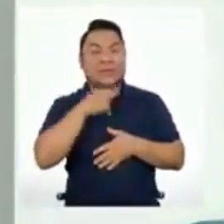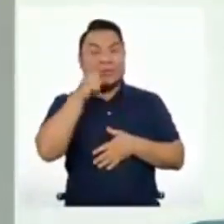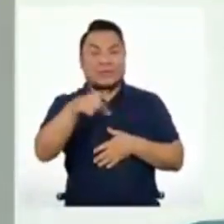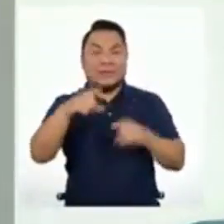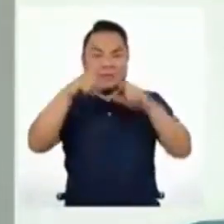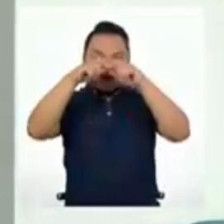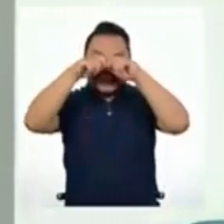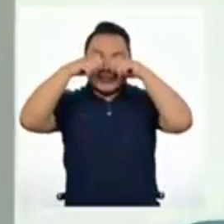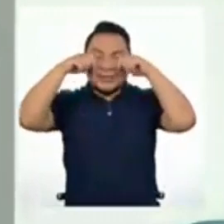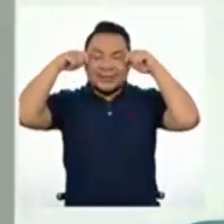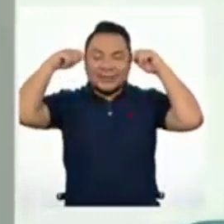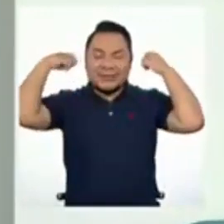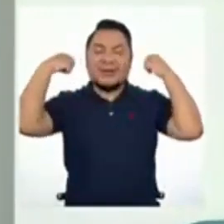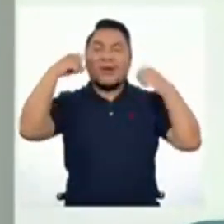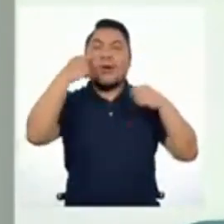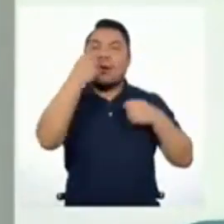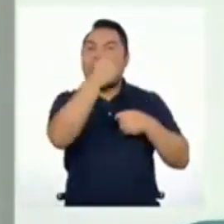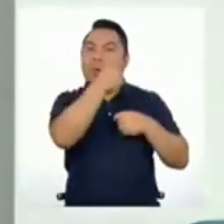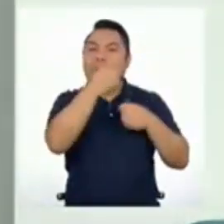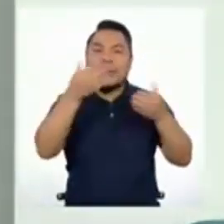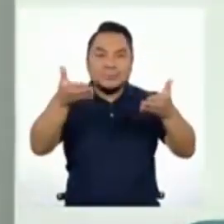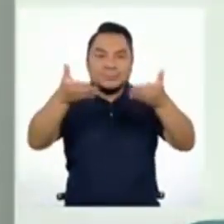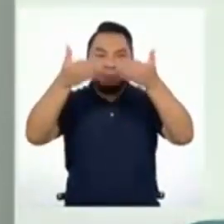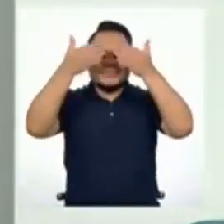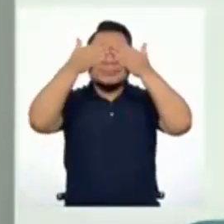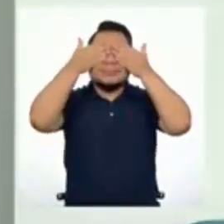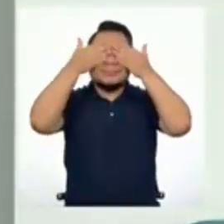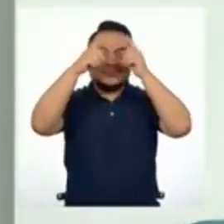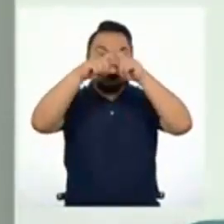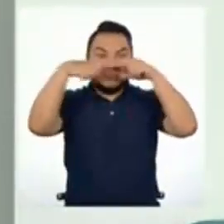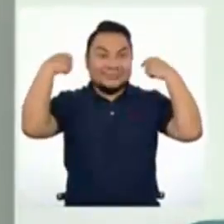pañuelo entre mis ojos.